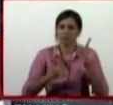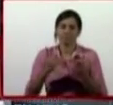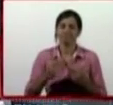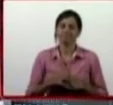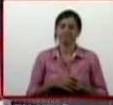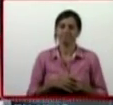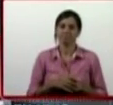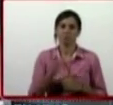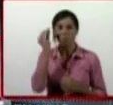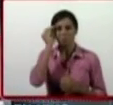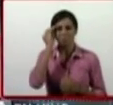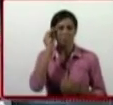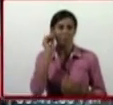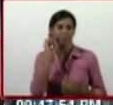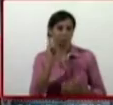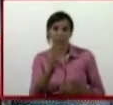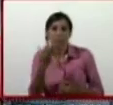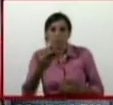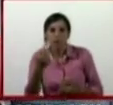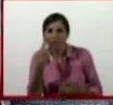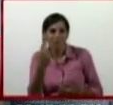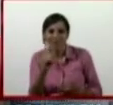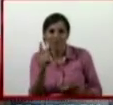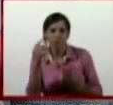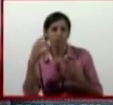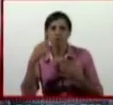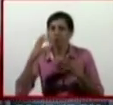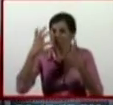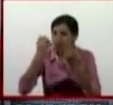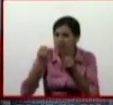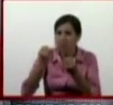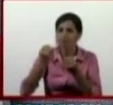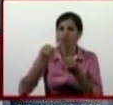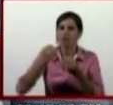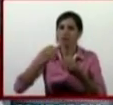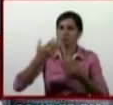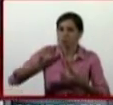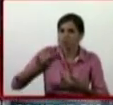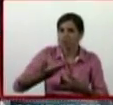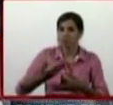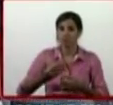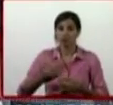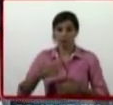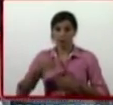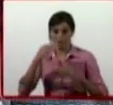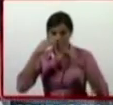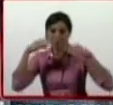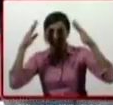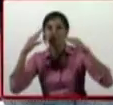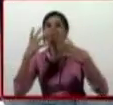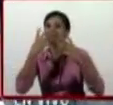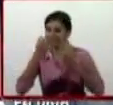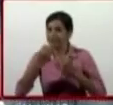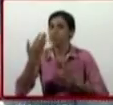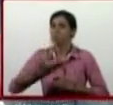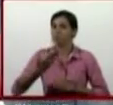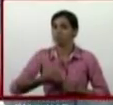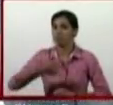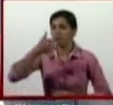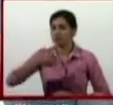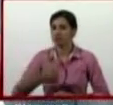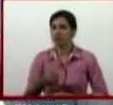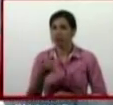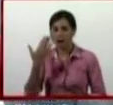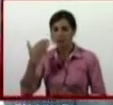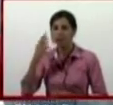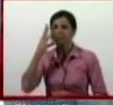dan importancia a esto, pero no lo llegan a sentir como lo sentimos los menos jóvenes que vivimos de la